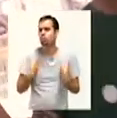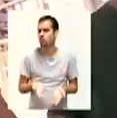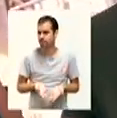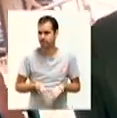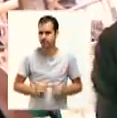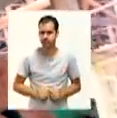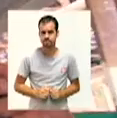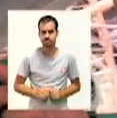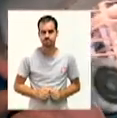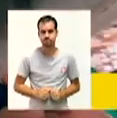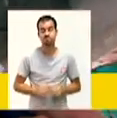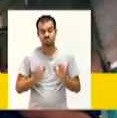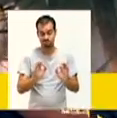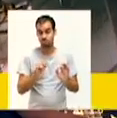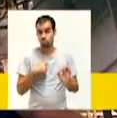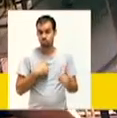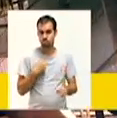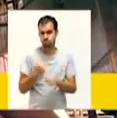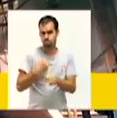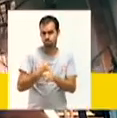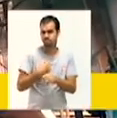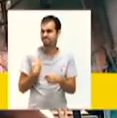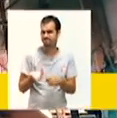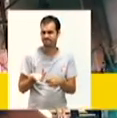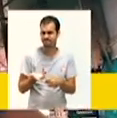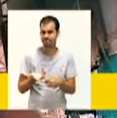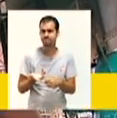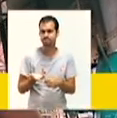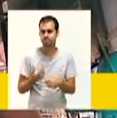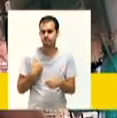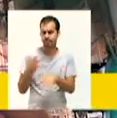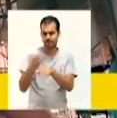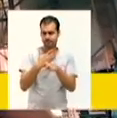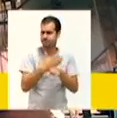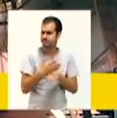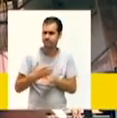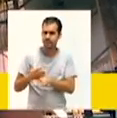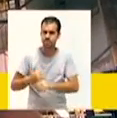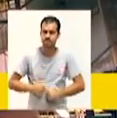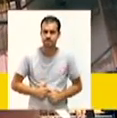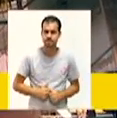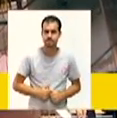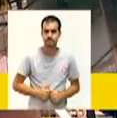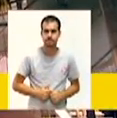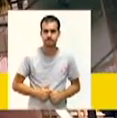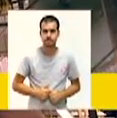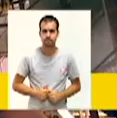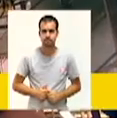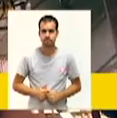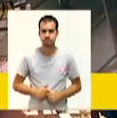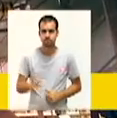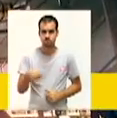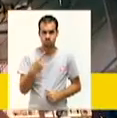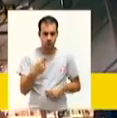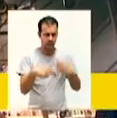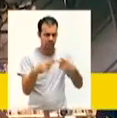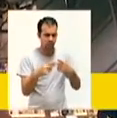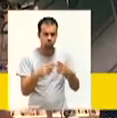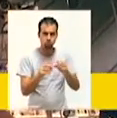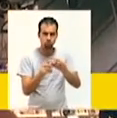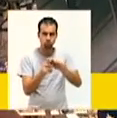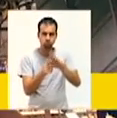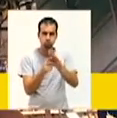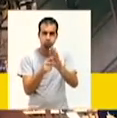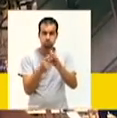yo estamos en este momento trabajando en el torno, que estamos haciendo una válvula para